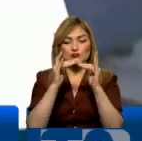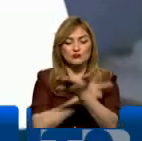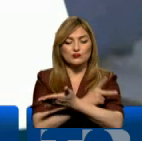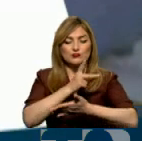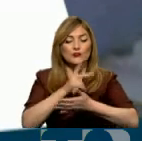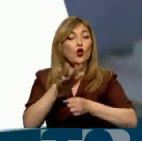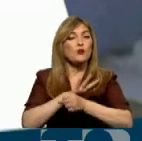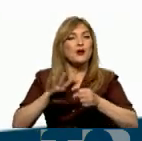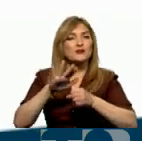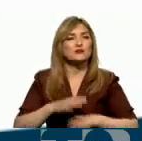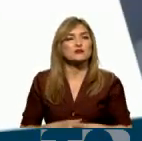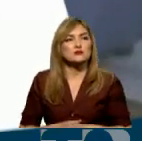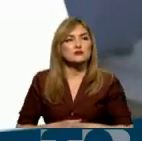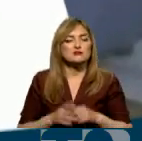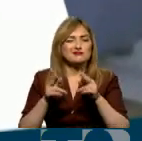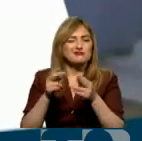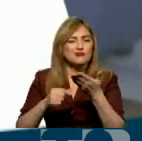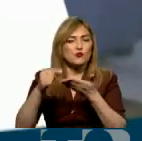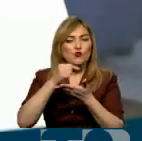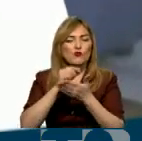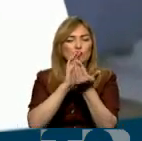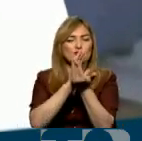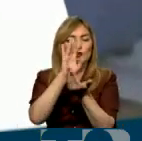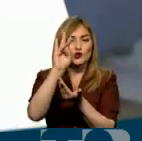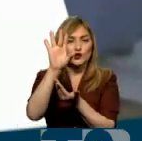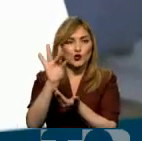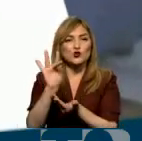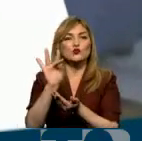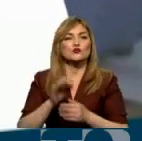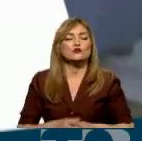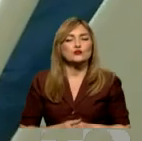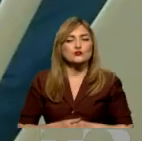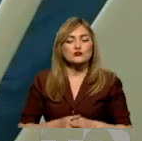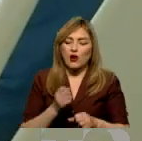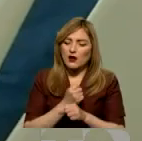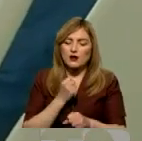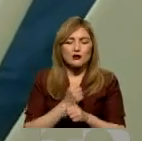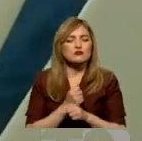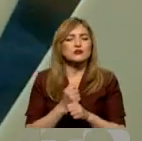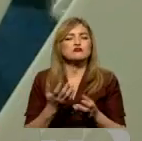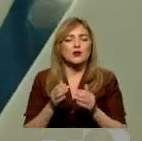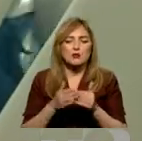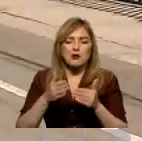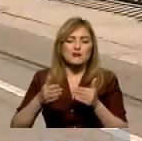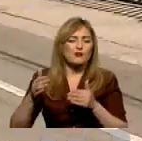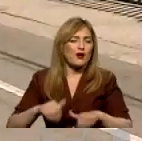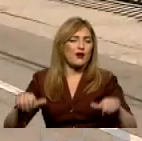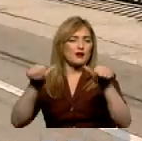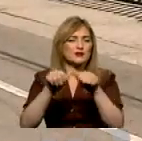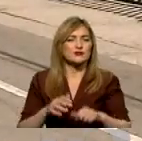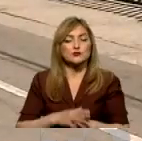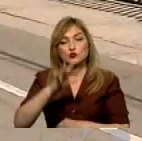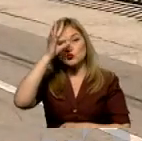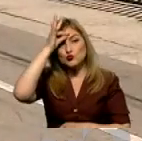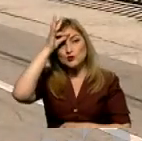Pichincha están todas ocupadas. Lo mismo que en Guayas, donde el IES tiene 78 de estas camas, por lo que ya se trabaja en una expansión del área. En el Hospital